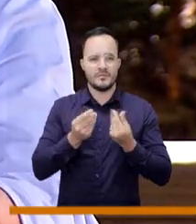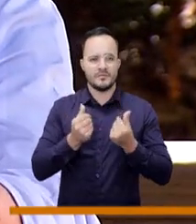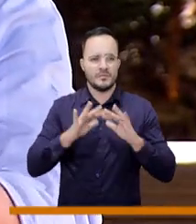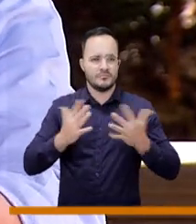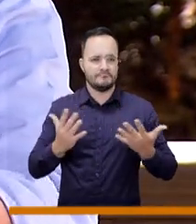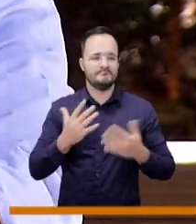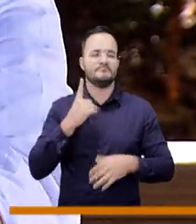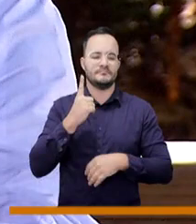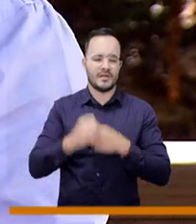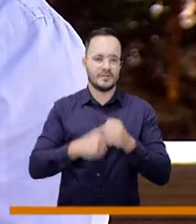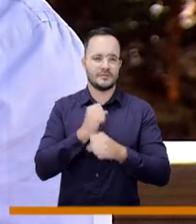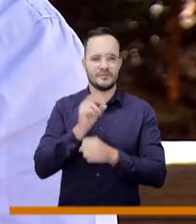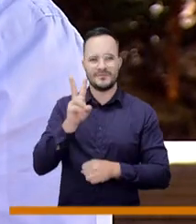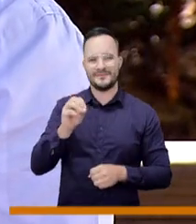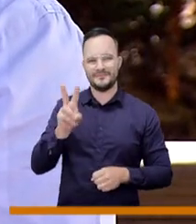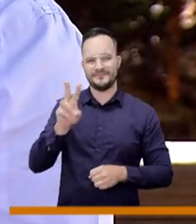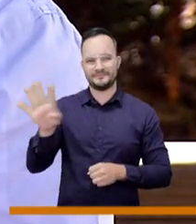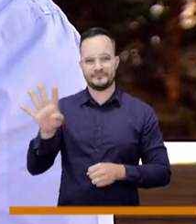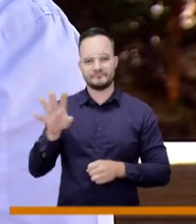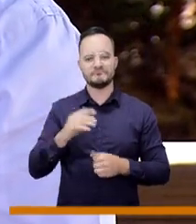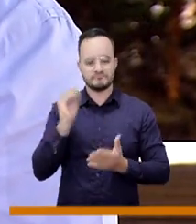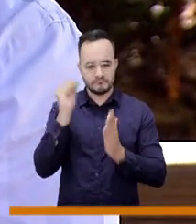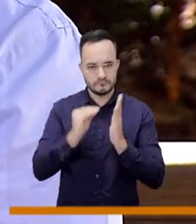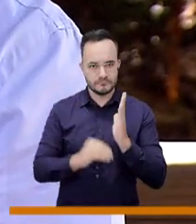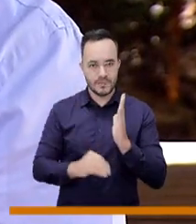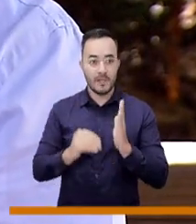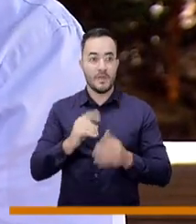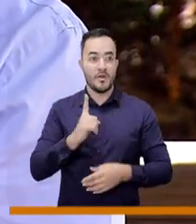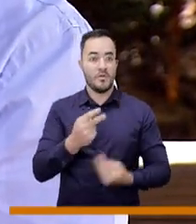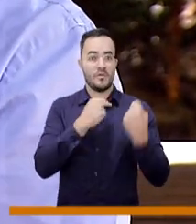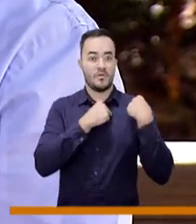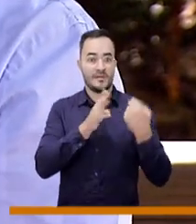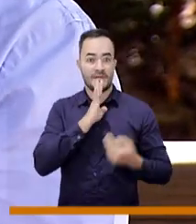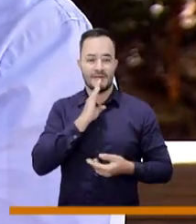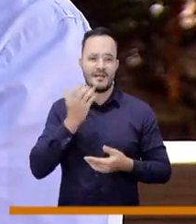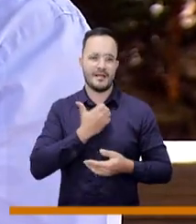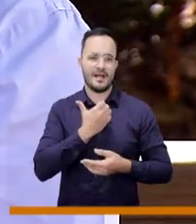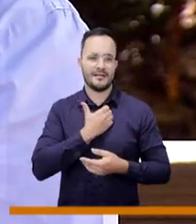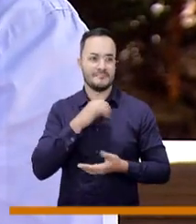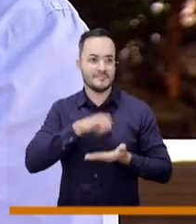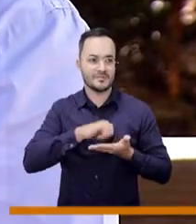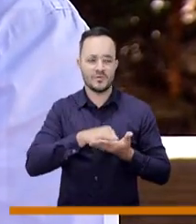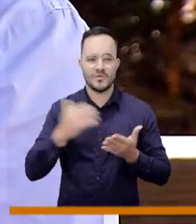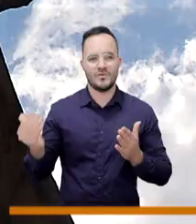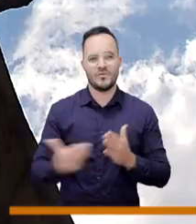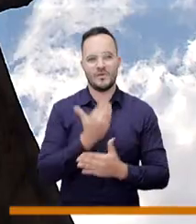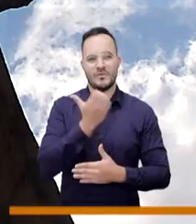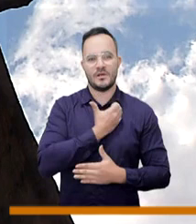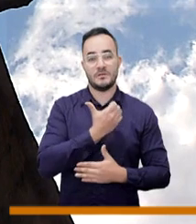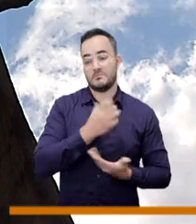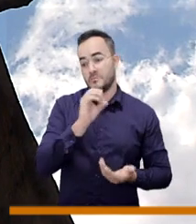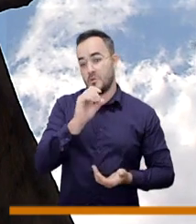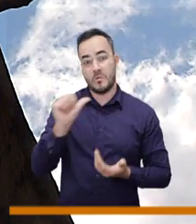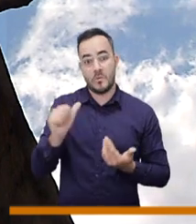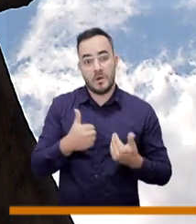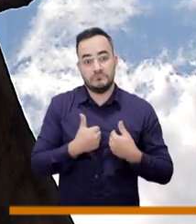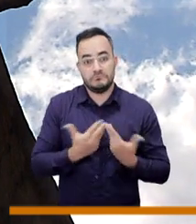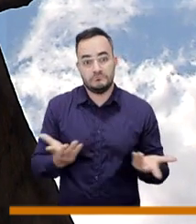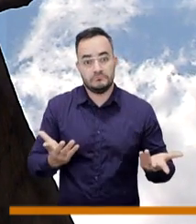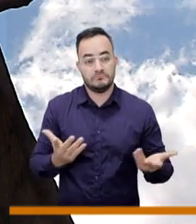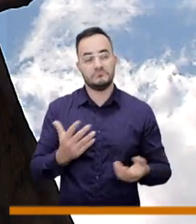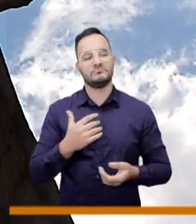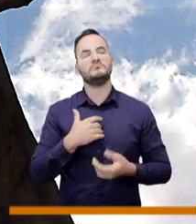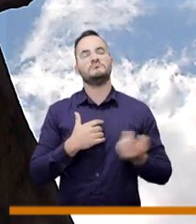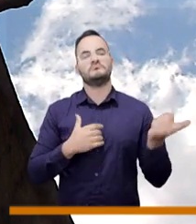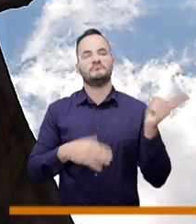proyecto de acuerdo del presupuesto para la vigencia 2024, que ya le tocará al nuevo alcalde